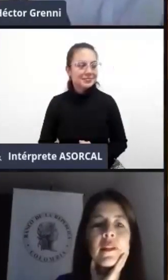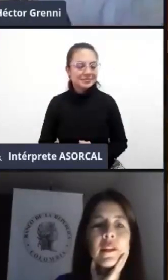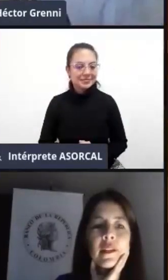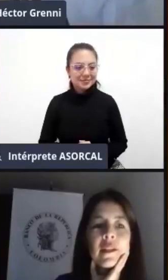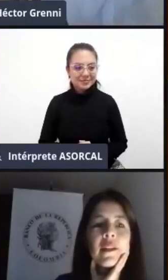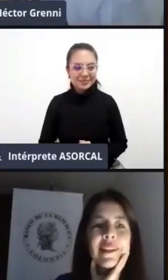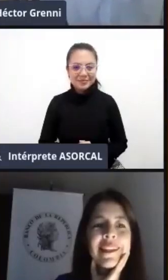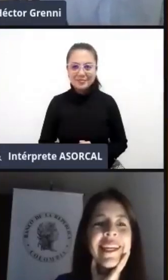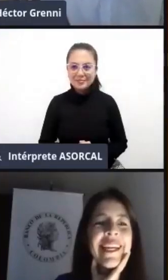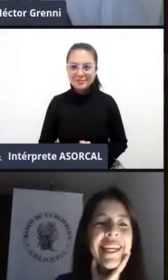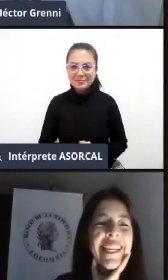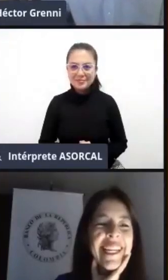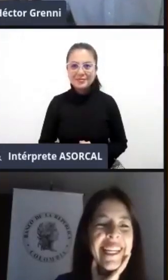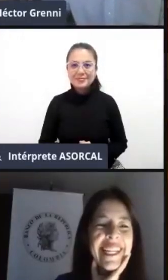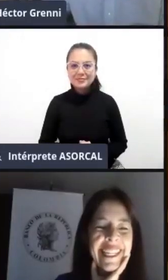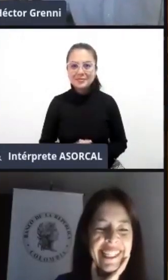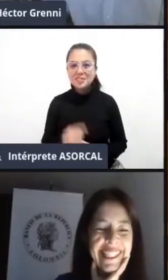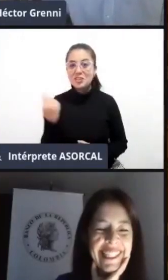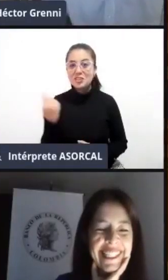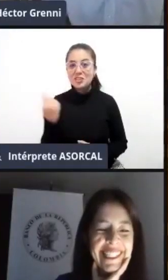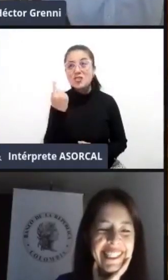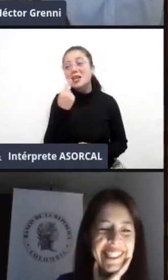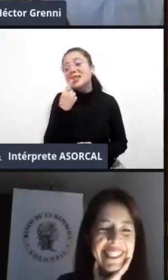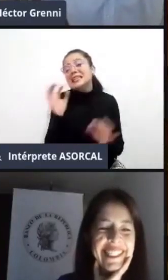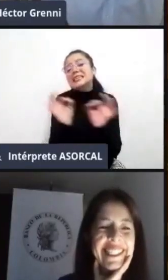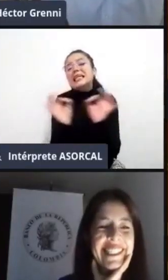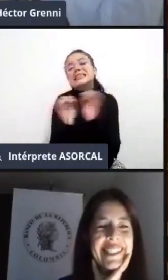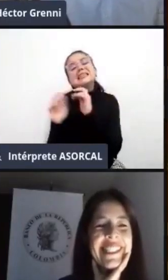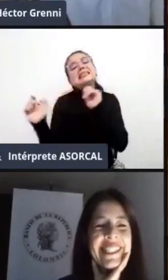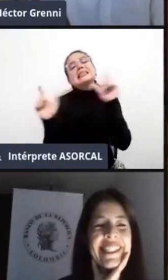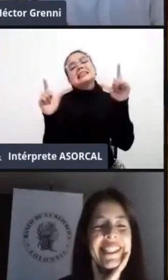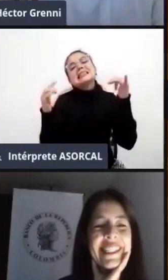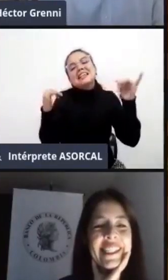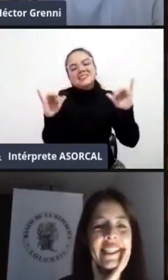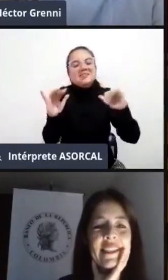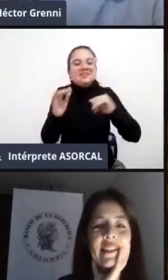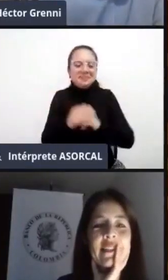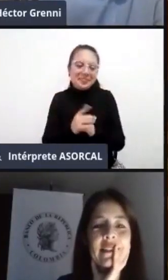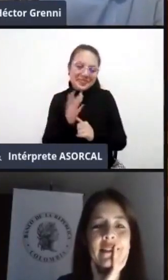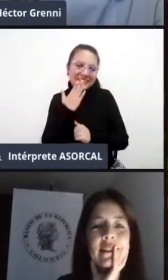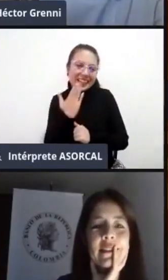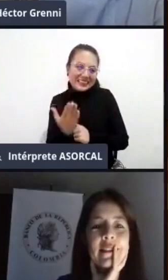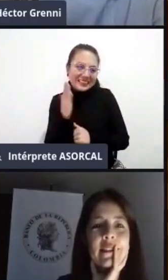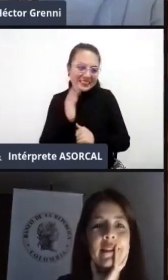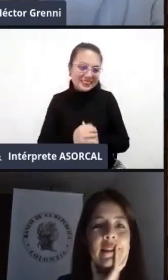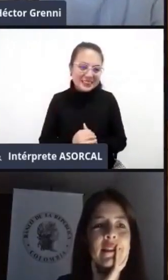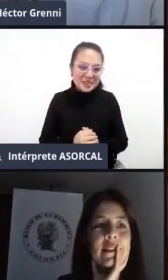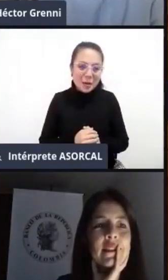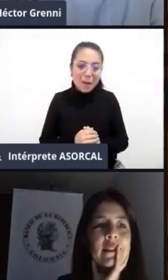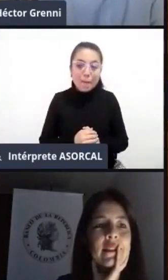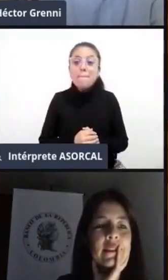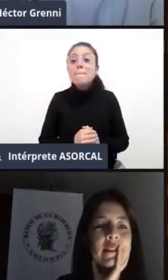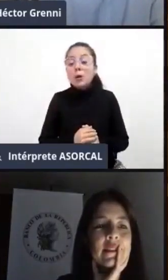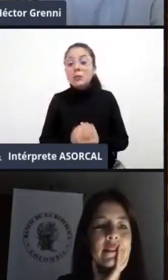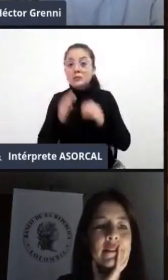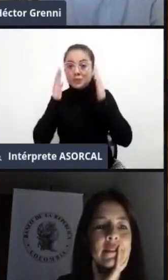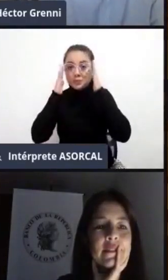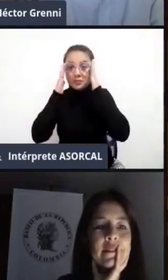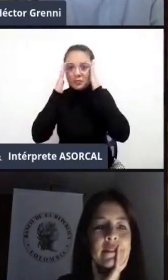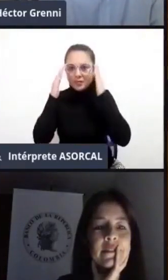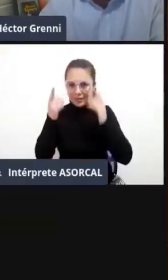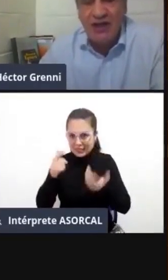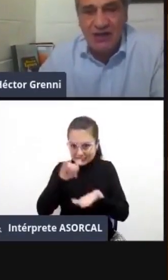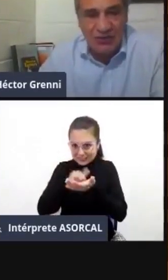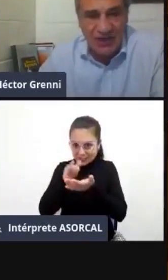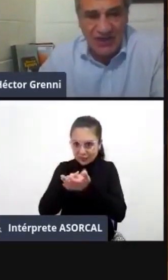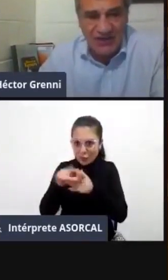Solo ponerla en grande. La frase de Román Mayorga, gracias. La repito. Teníamos la impresión de ser arrastrados por una